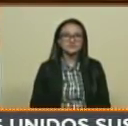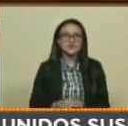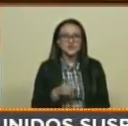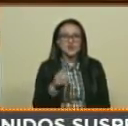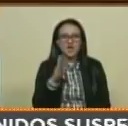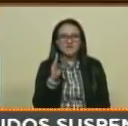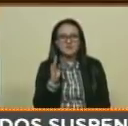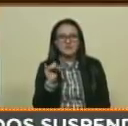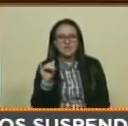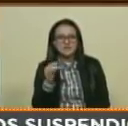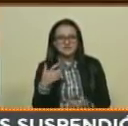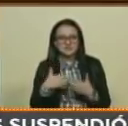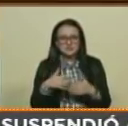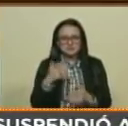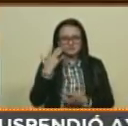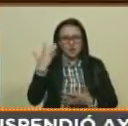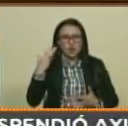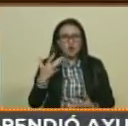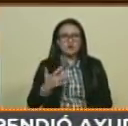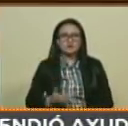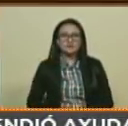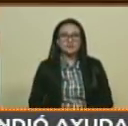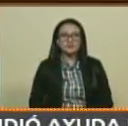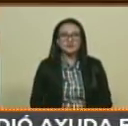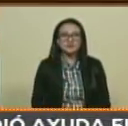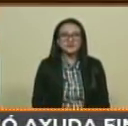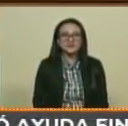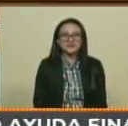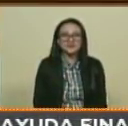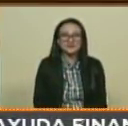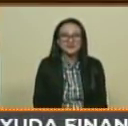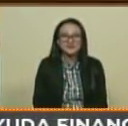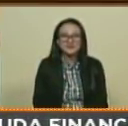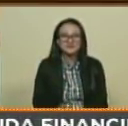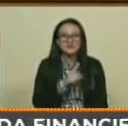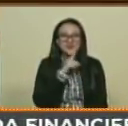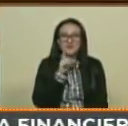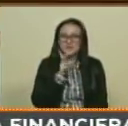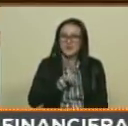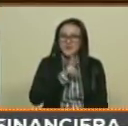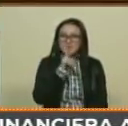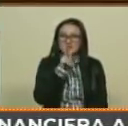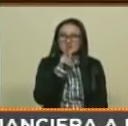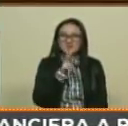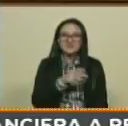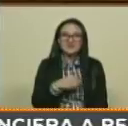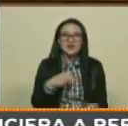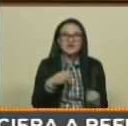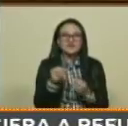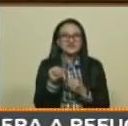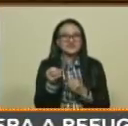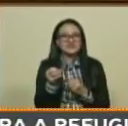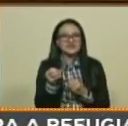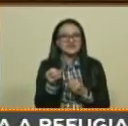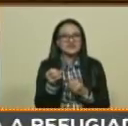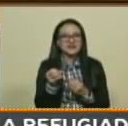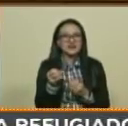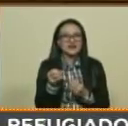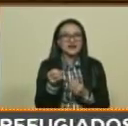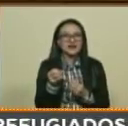FBI. Qué nombre tan pajú, discúlpenme. Oficina de Inteligencia Petrolera en